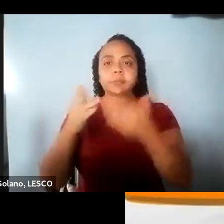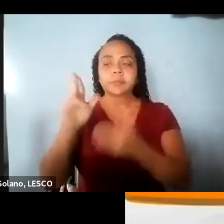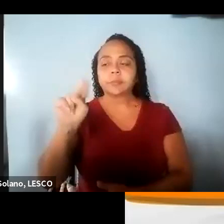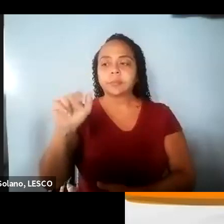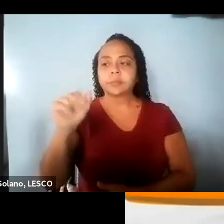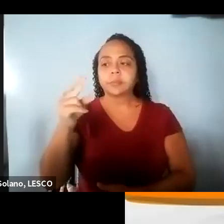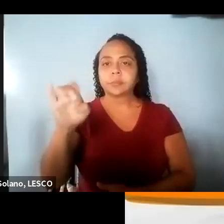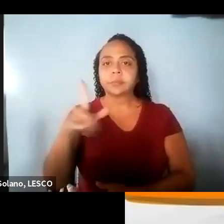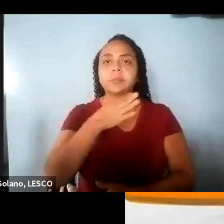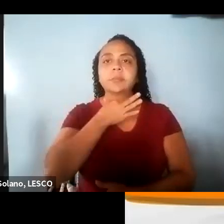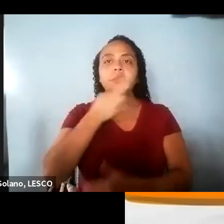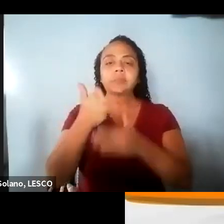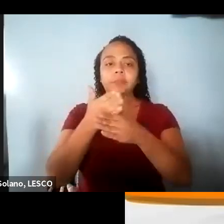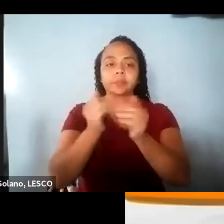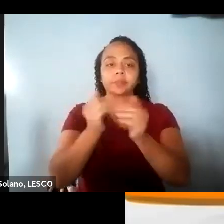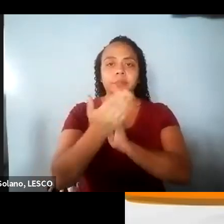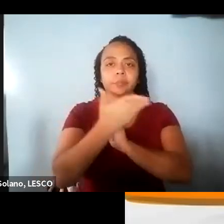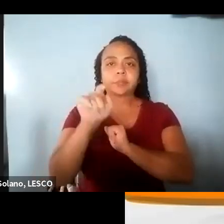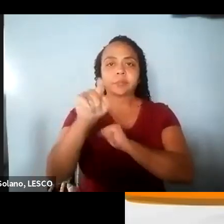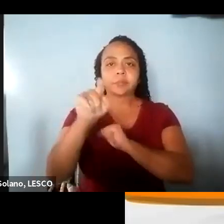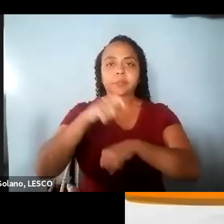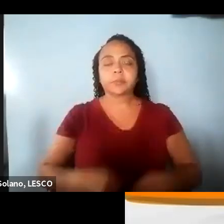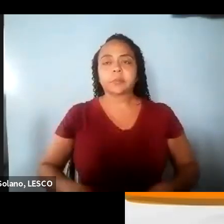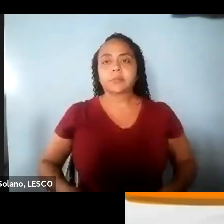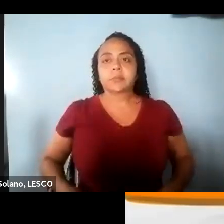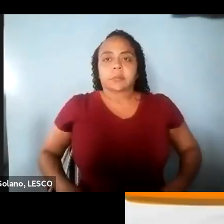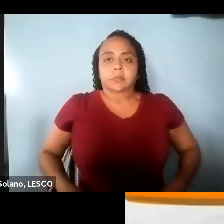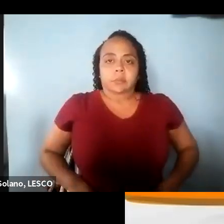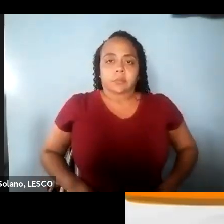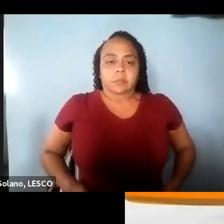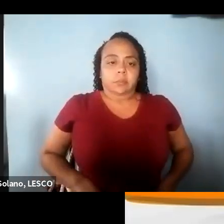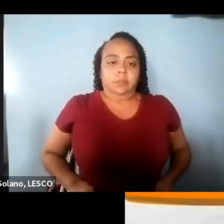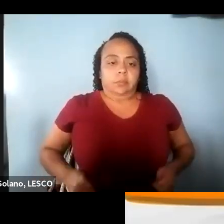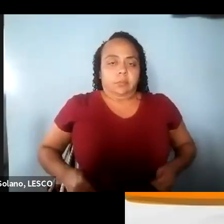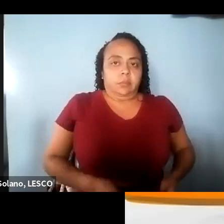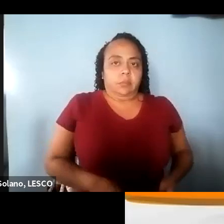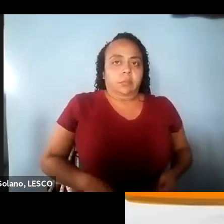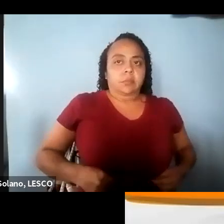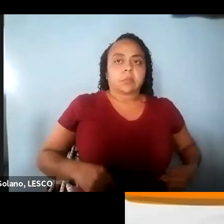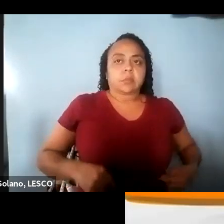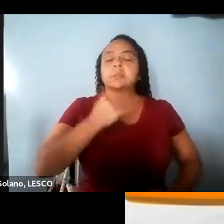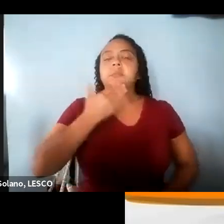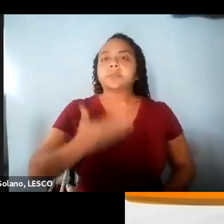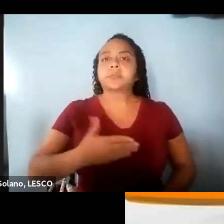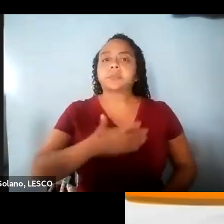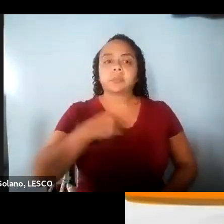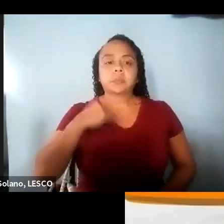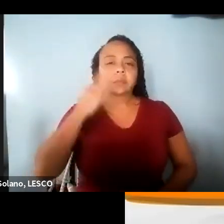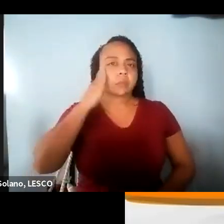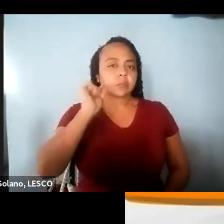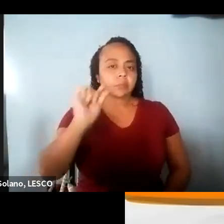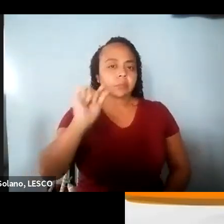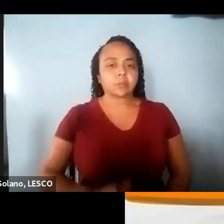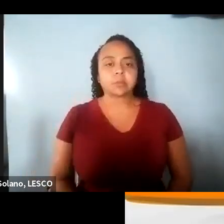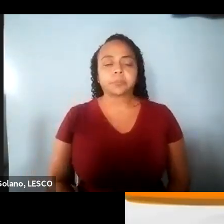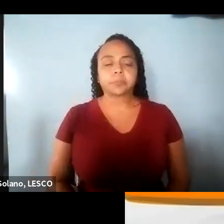compartir contigo este espacio y bueno nos gustaría saber un poco de cómo